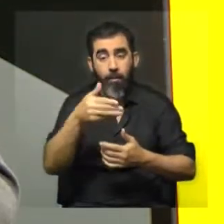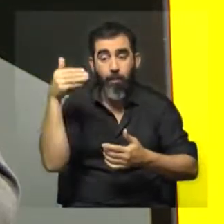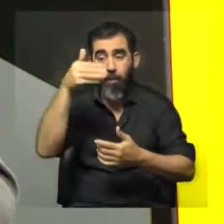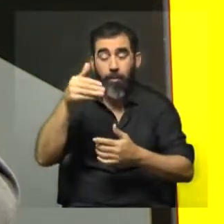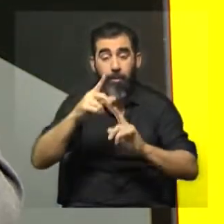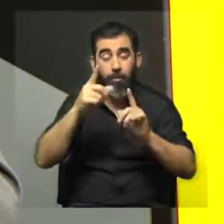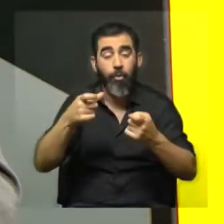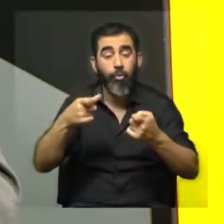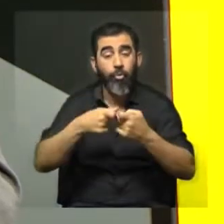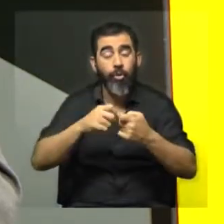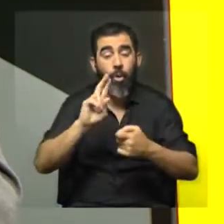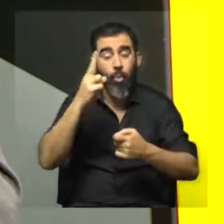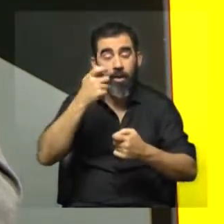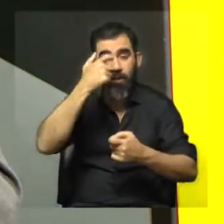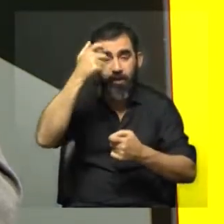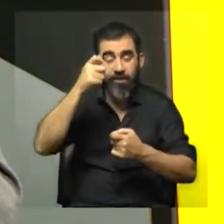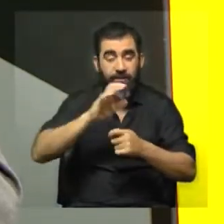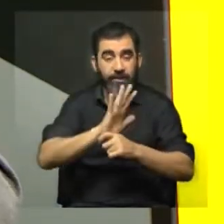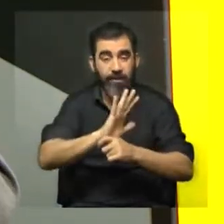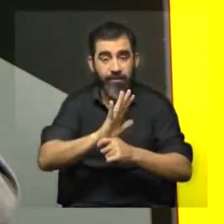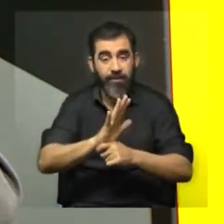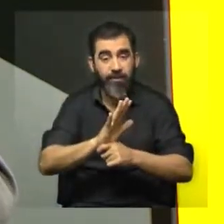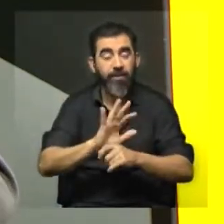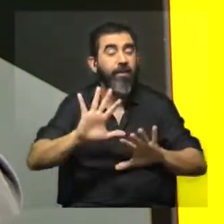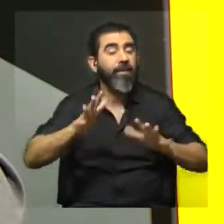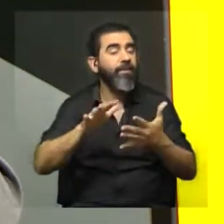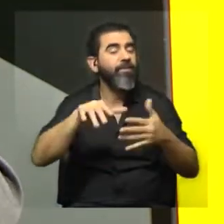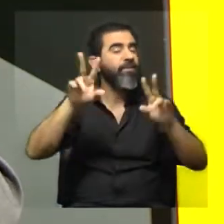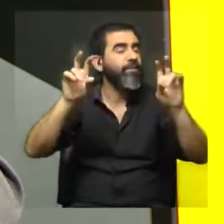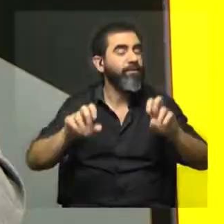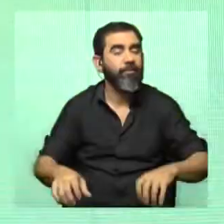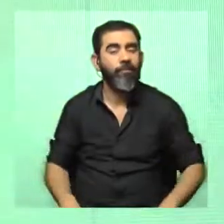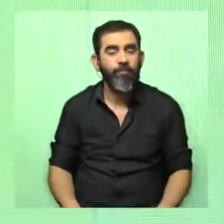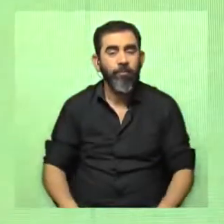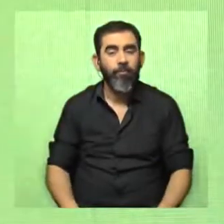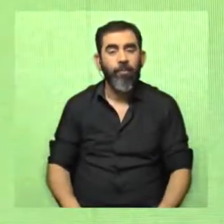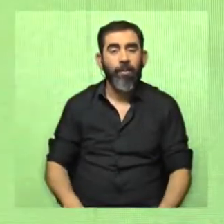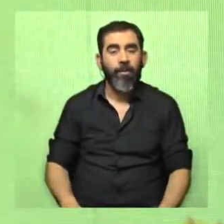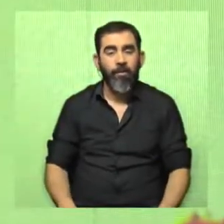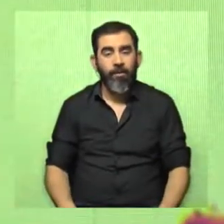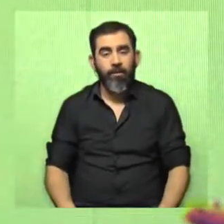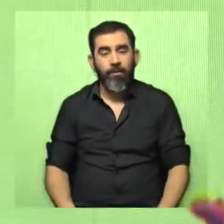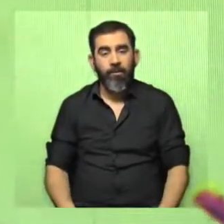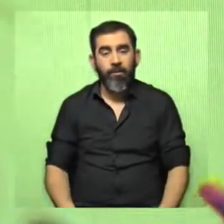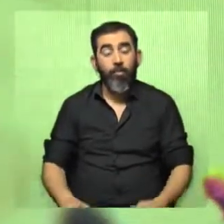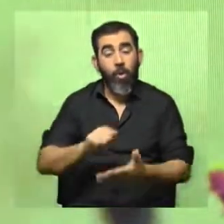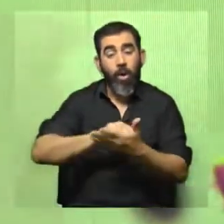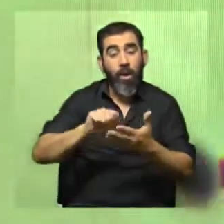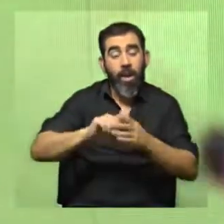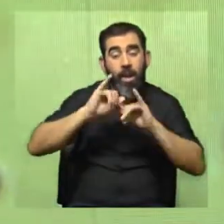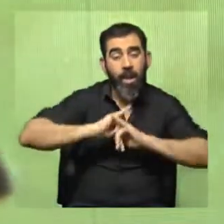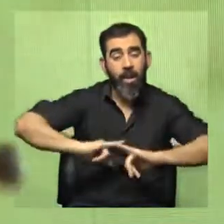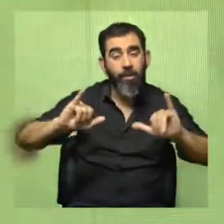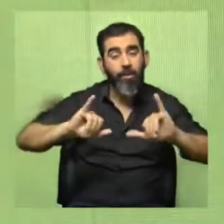días en la Sociedad Uruguaya de Biociencias. ¿Qué pasa en esa esquina entre la alimentación y la nosotros ciencia? cuando sacamos el libro Conserva ya un